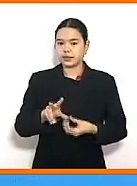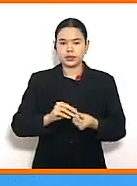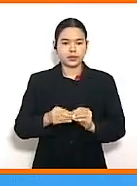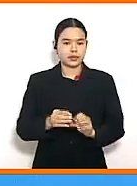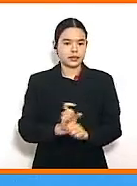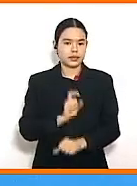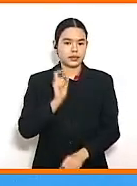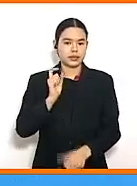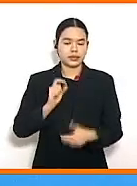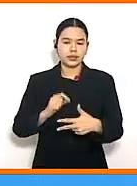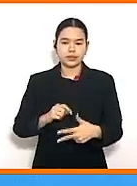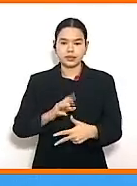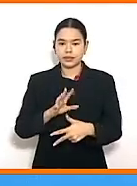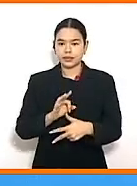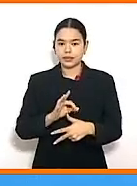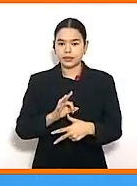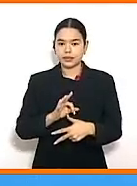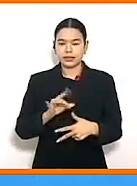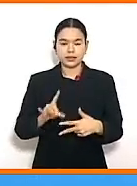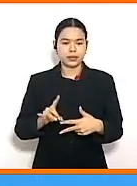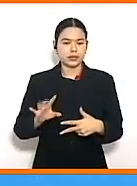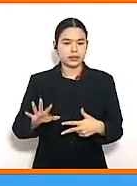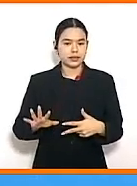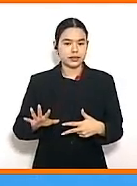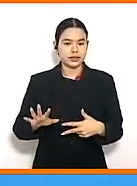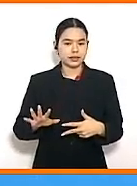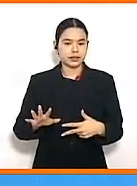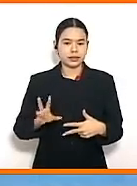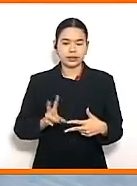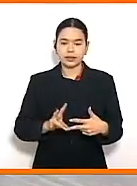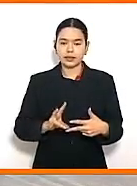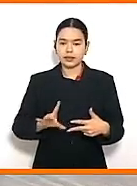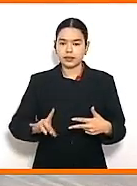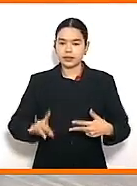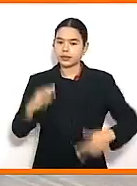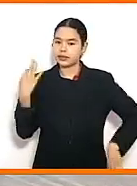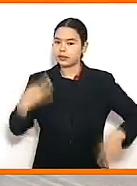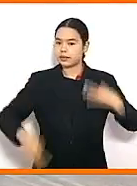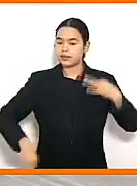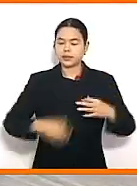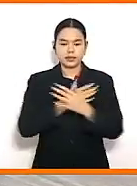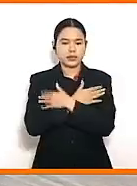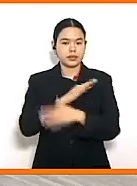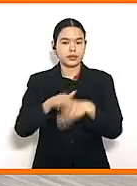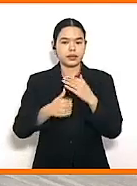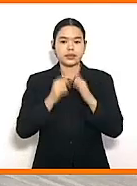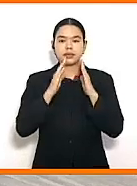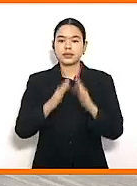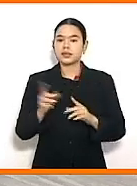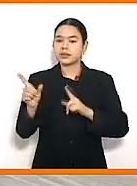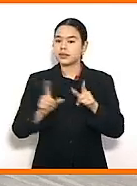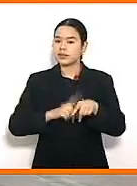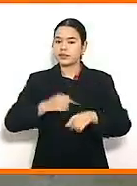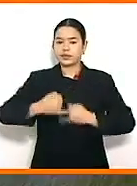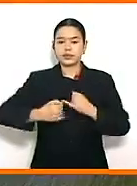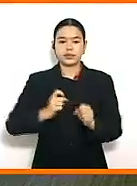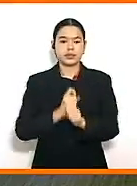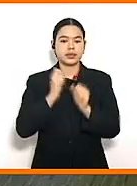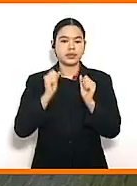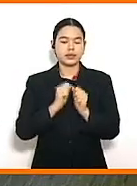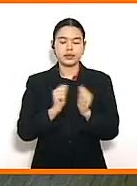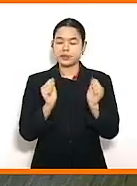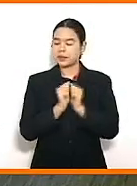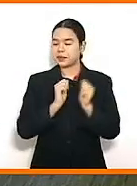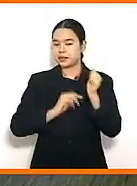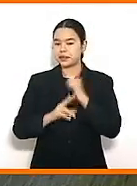números ganadores: 19, 85 y 78. Atento, catracho, porque es momento de ganar mucho más junto a